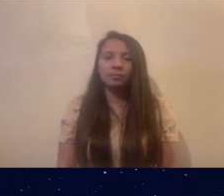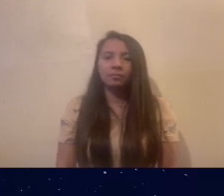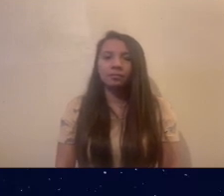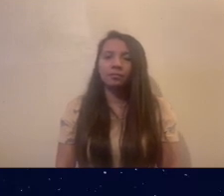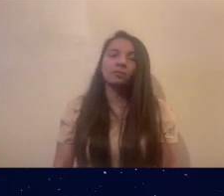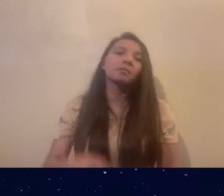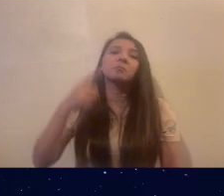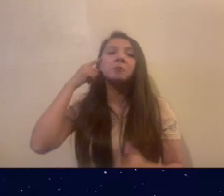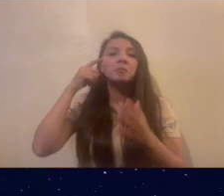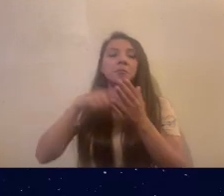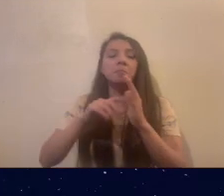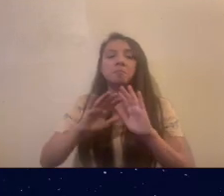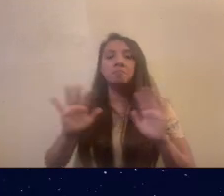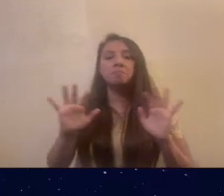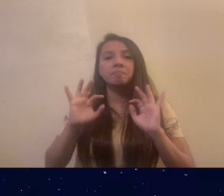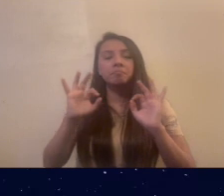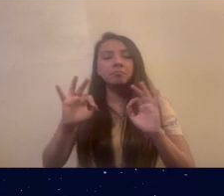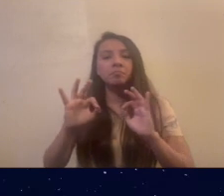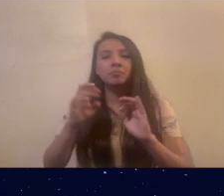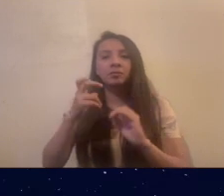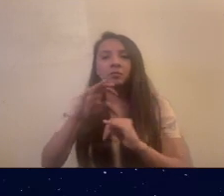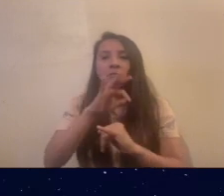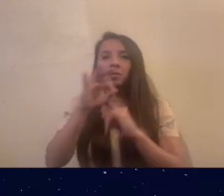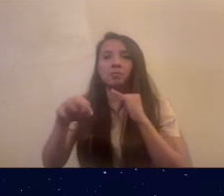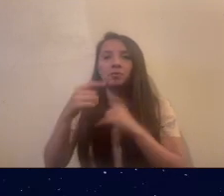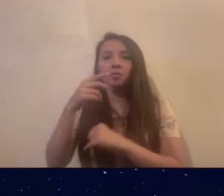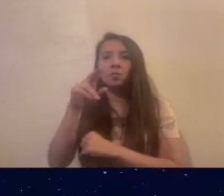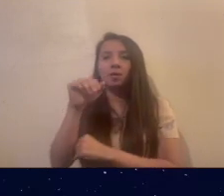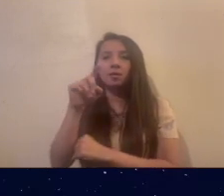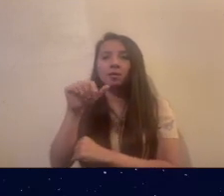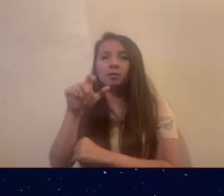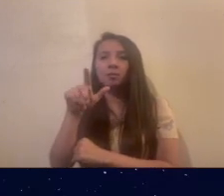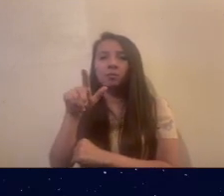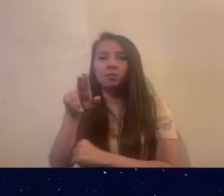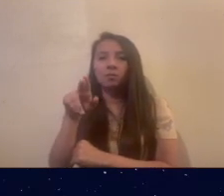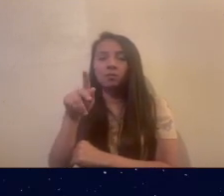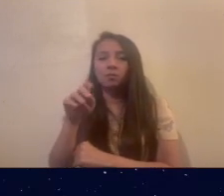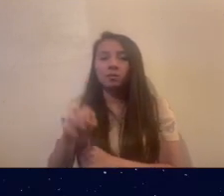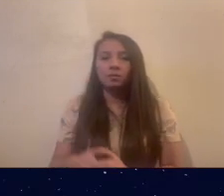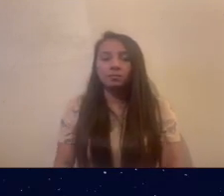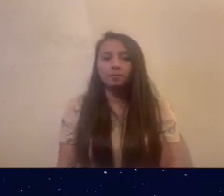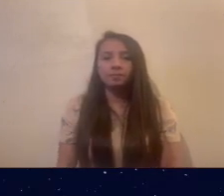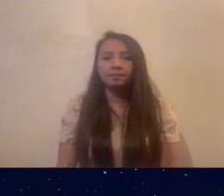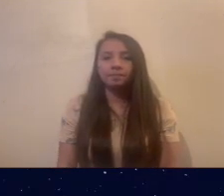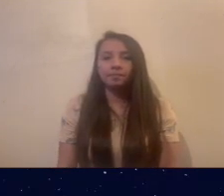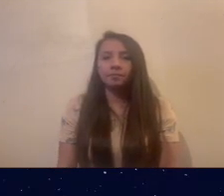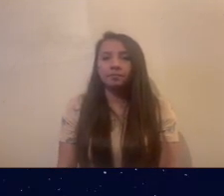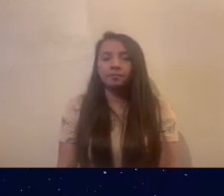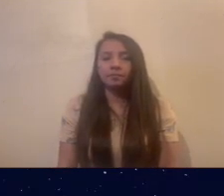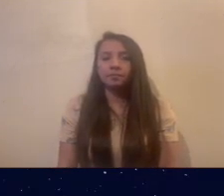Creo que la de Guadalupe era Creo que no, sí. Sí, creo que la de Guadalupe era la última.